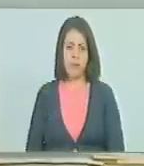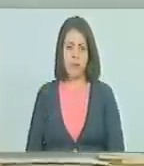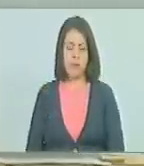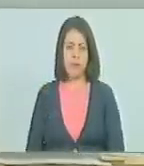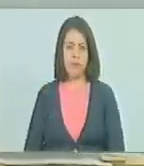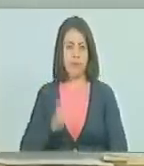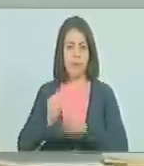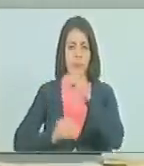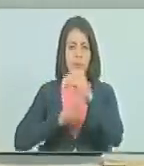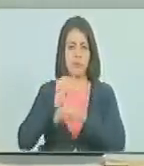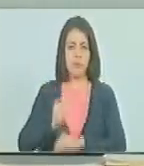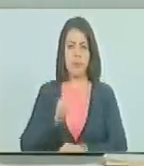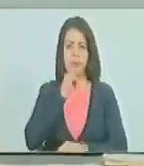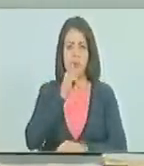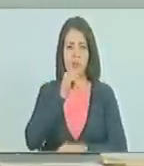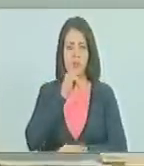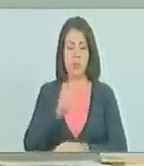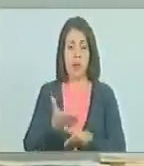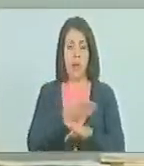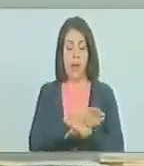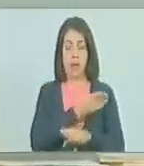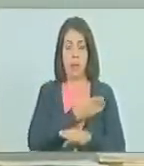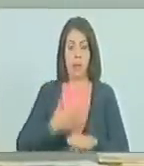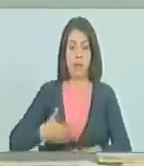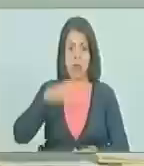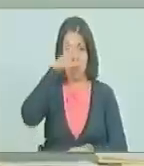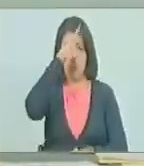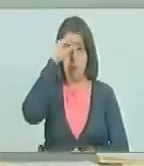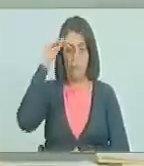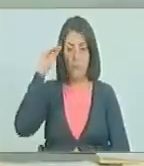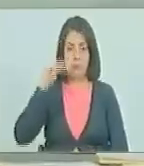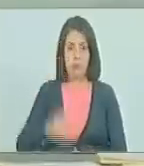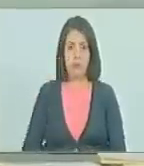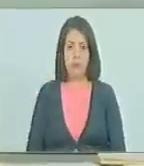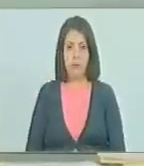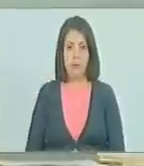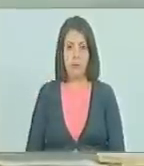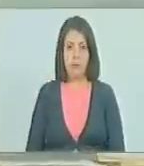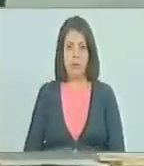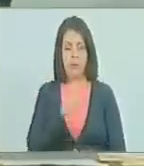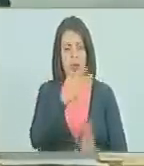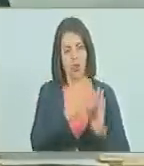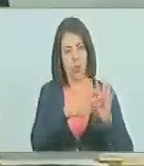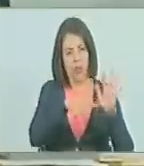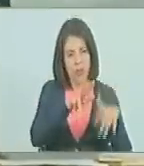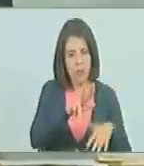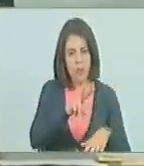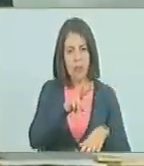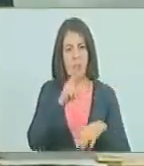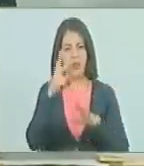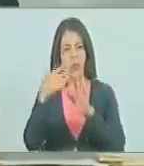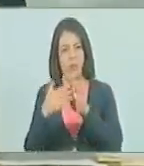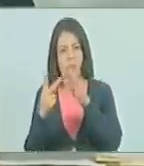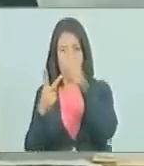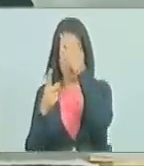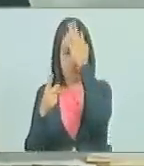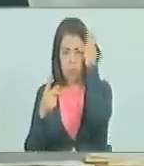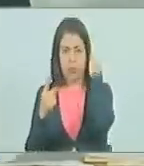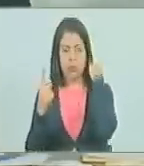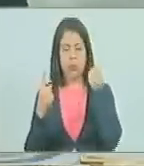Los hechos, las declaraciones de un expresidente, Donald Trump, presidente entre el 2017 y